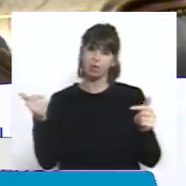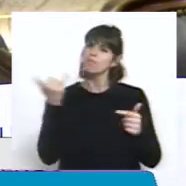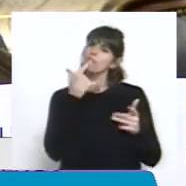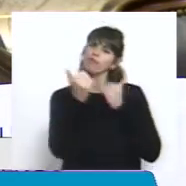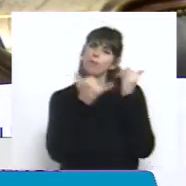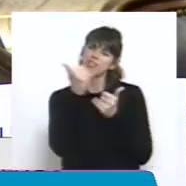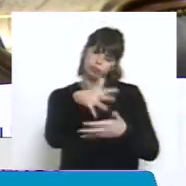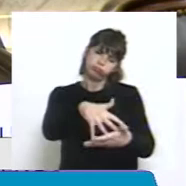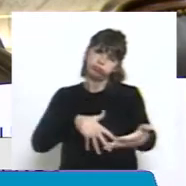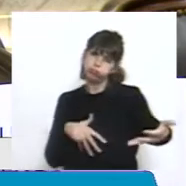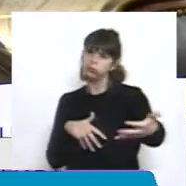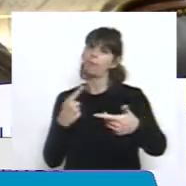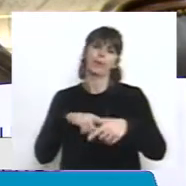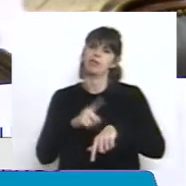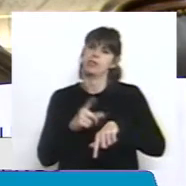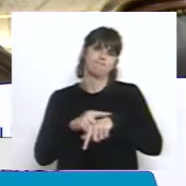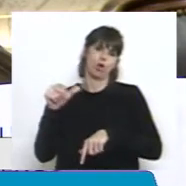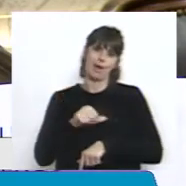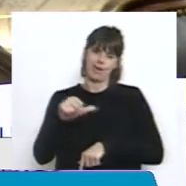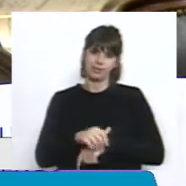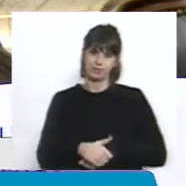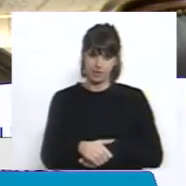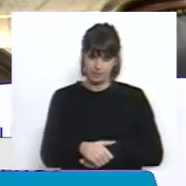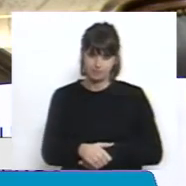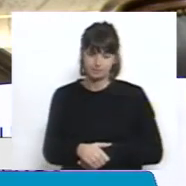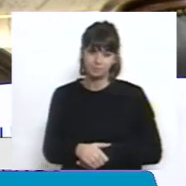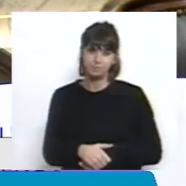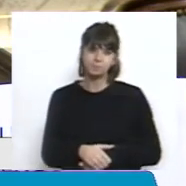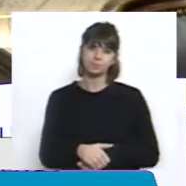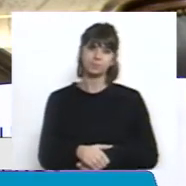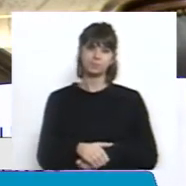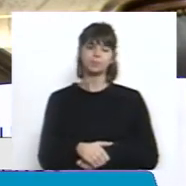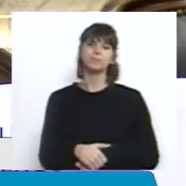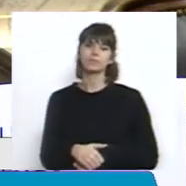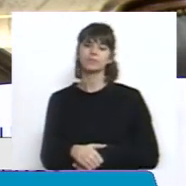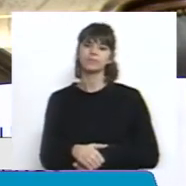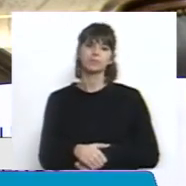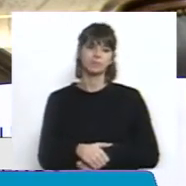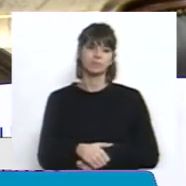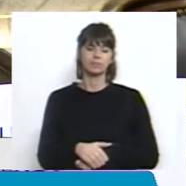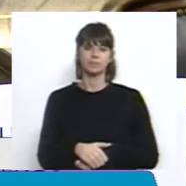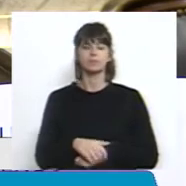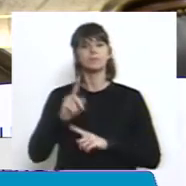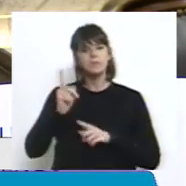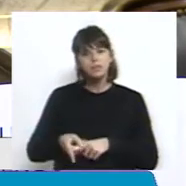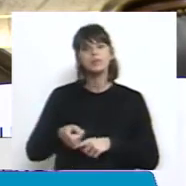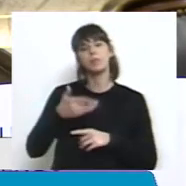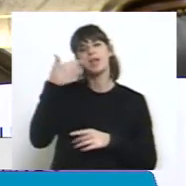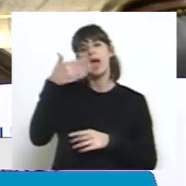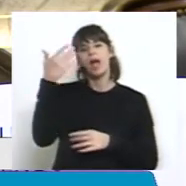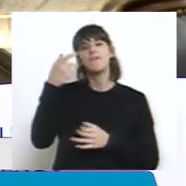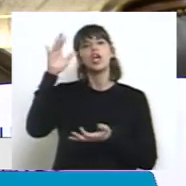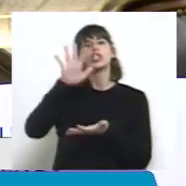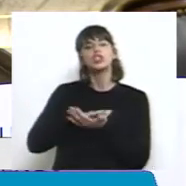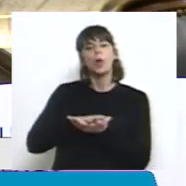datos, pero no hay caso, no se alcanza a decir todo lo que uno tuviera ganas de decir. Se habla de la herencia que le van a dejar al